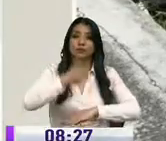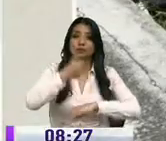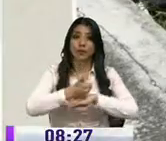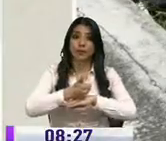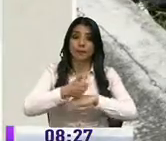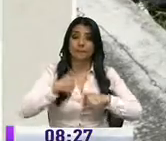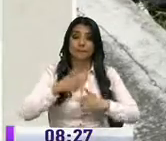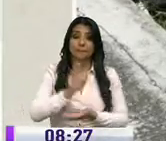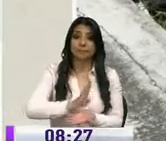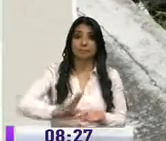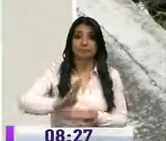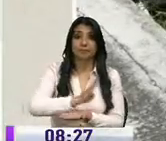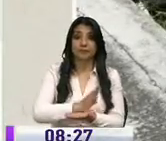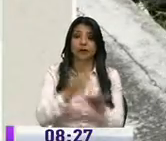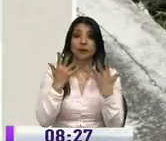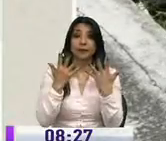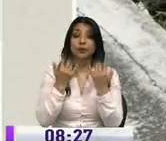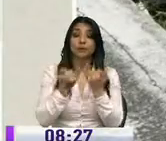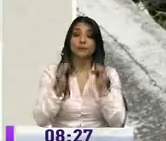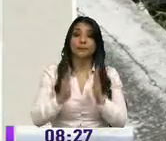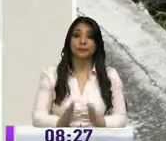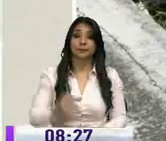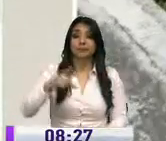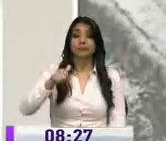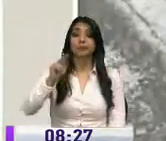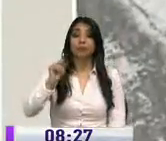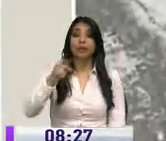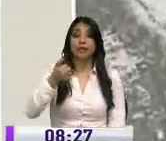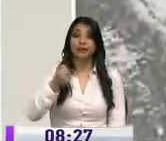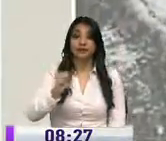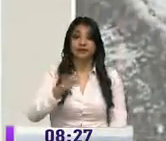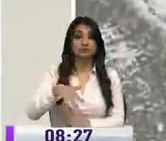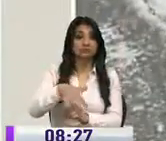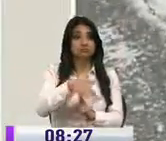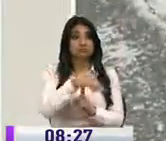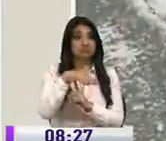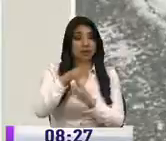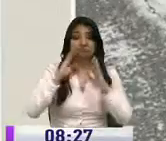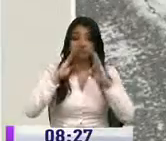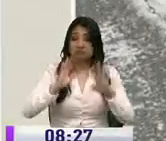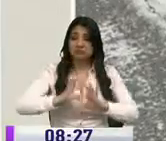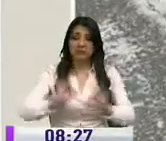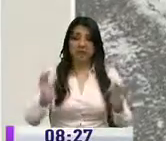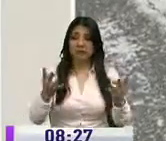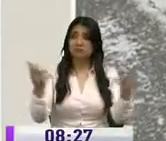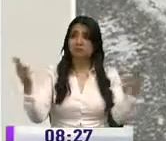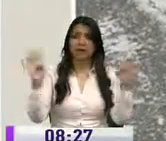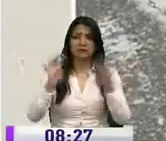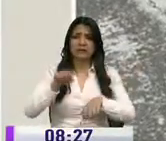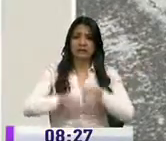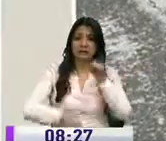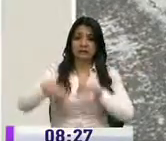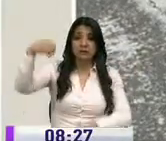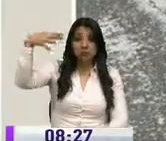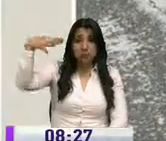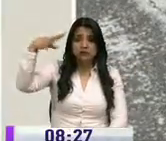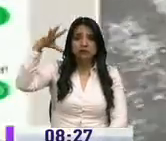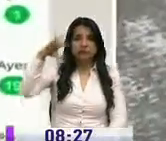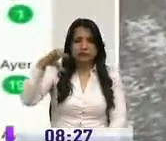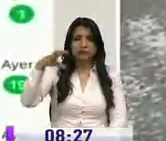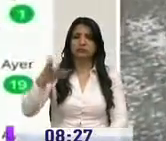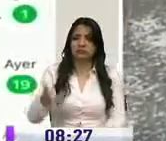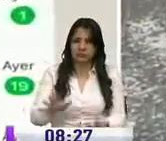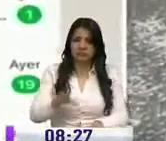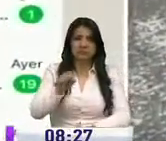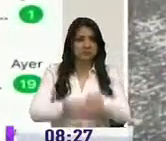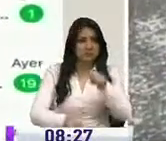correspondientes en mi barrio obrero independiente de Puengasí. Tenemos un parque que se ha olvidado el municipio, las mallas están rotas, el poste de luz que tiene en medio no